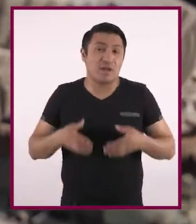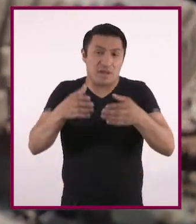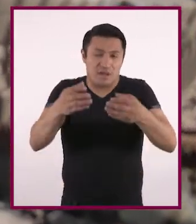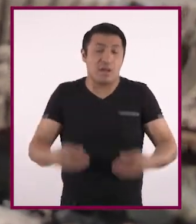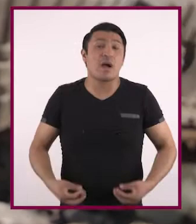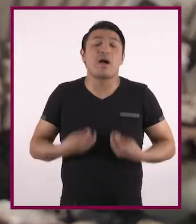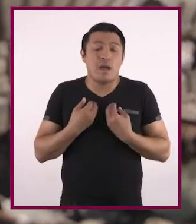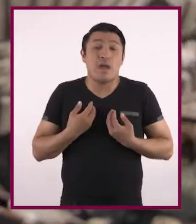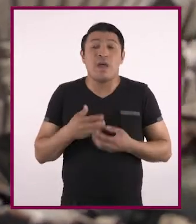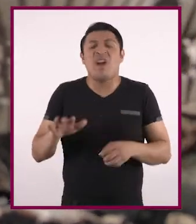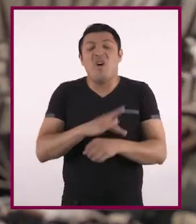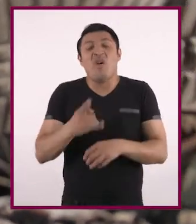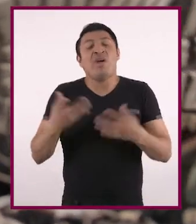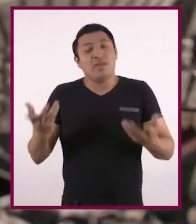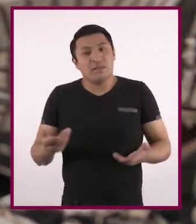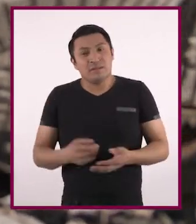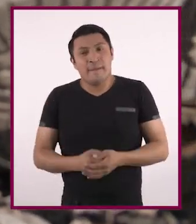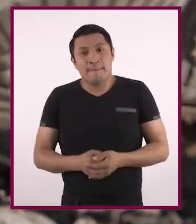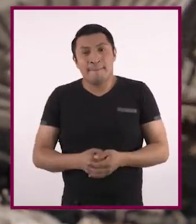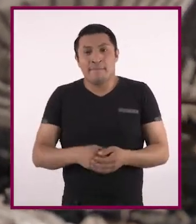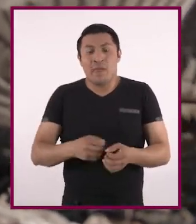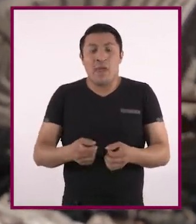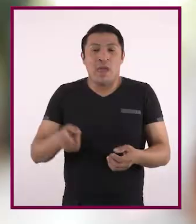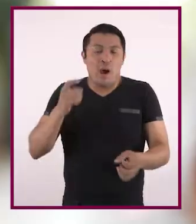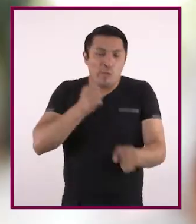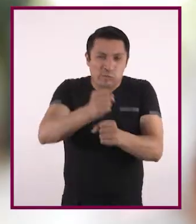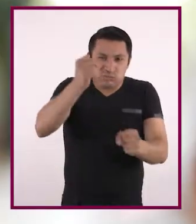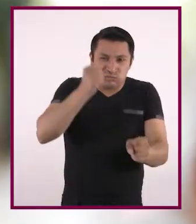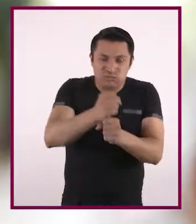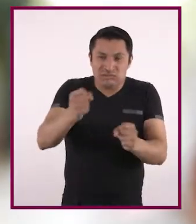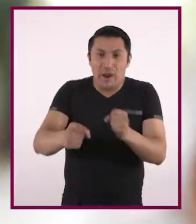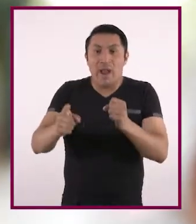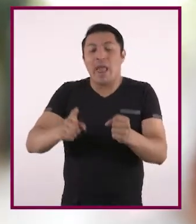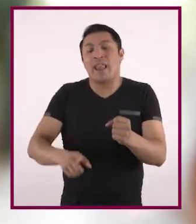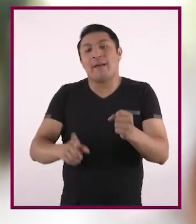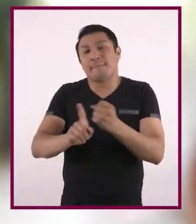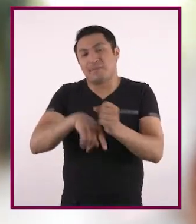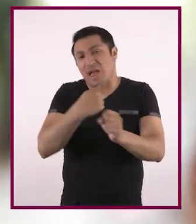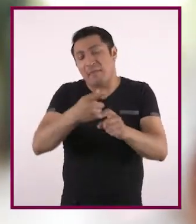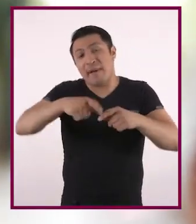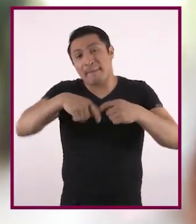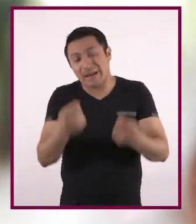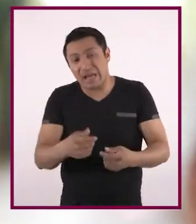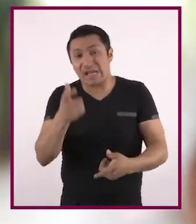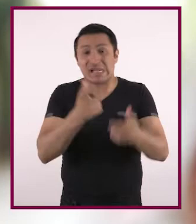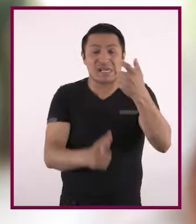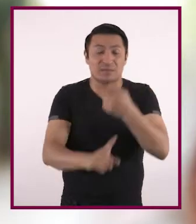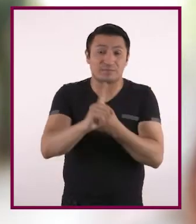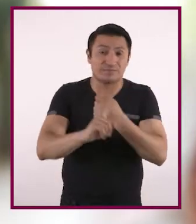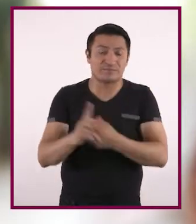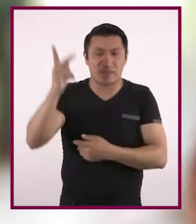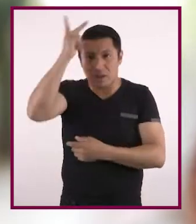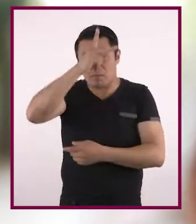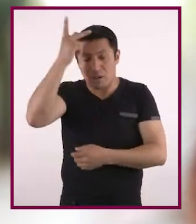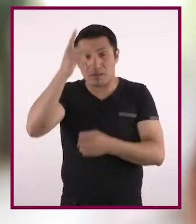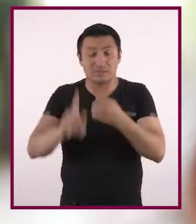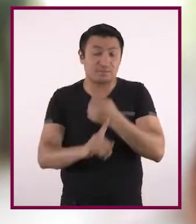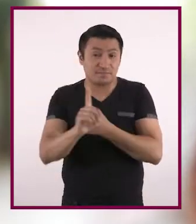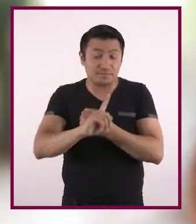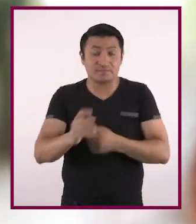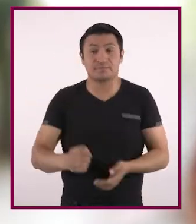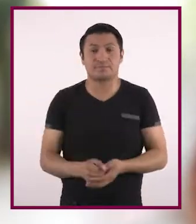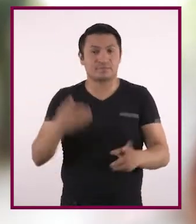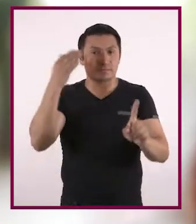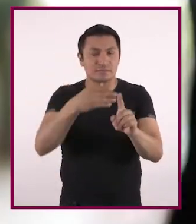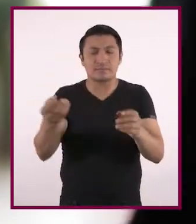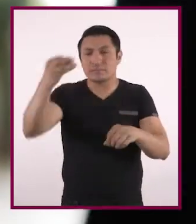en situación de calle son violencia física, sexual, económica y psicológica. Con el fin de